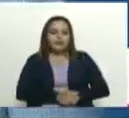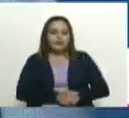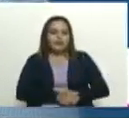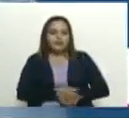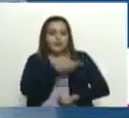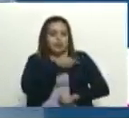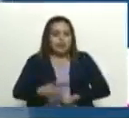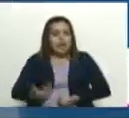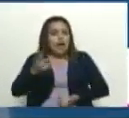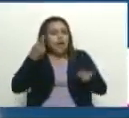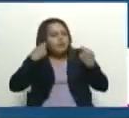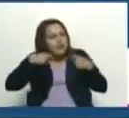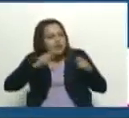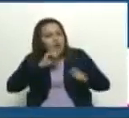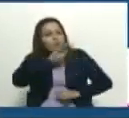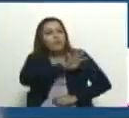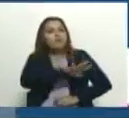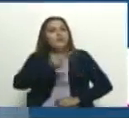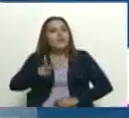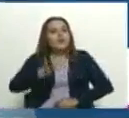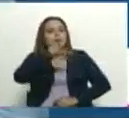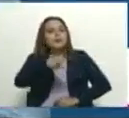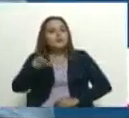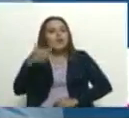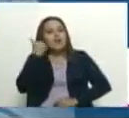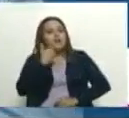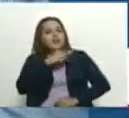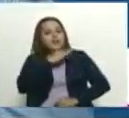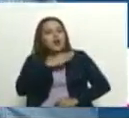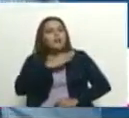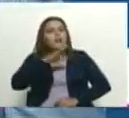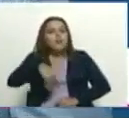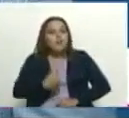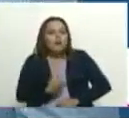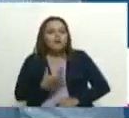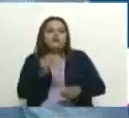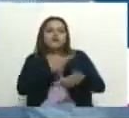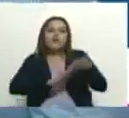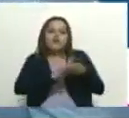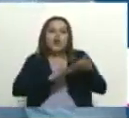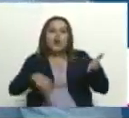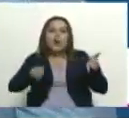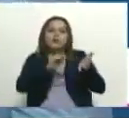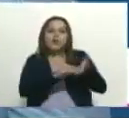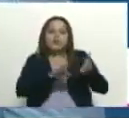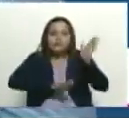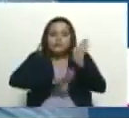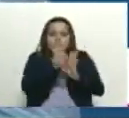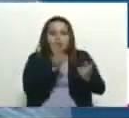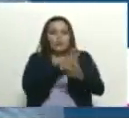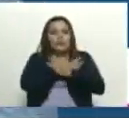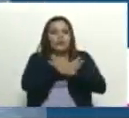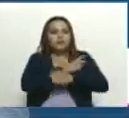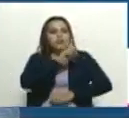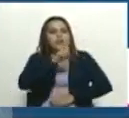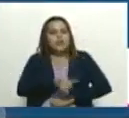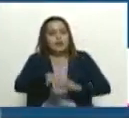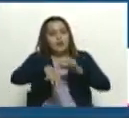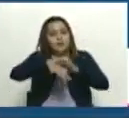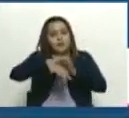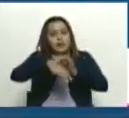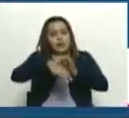ya tratado 42 pacientes para la regeneración de hueso, para la regeneración también de piel,